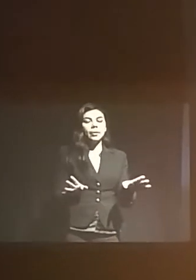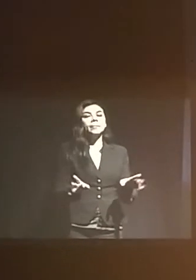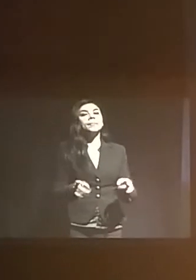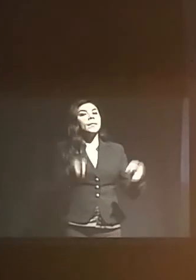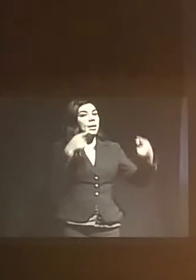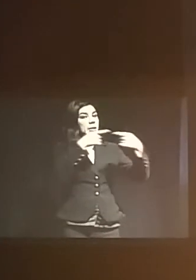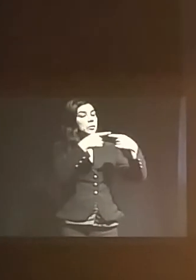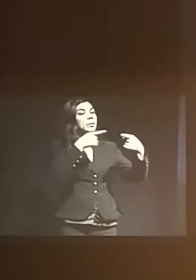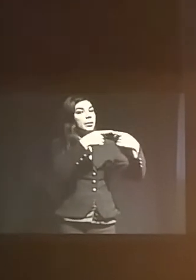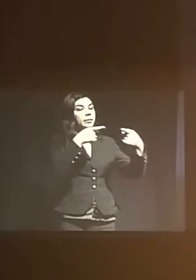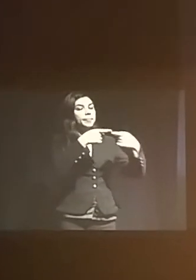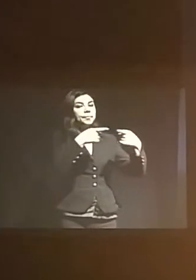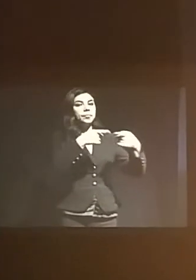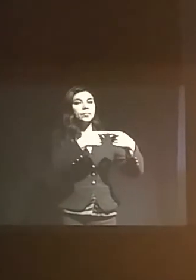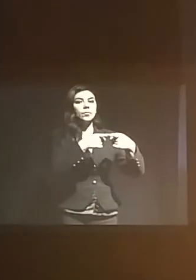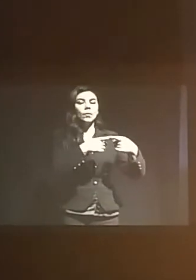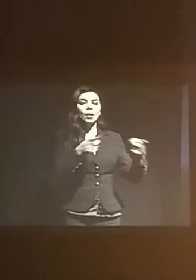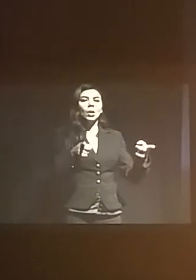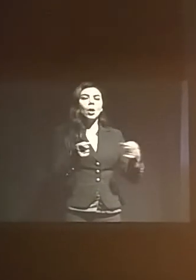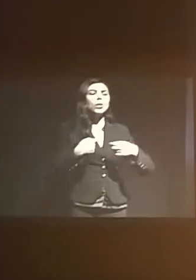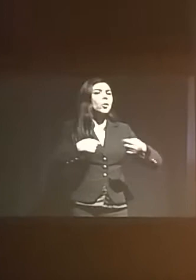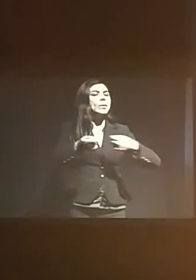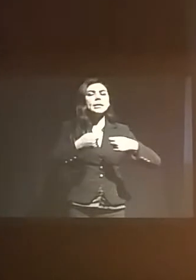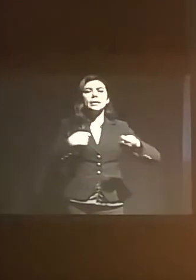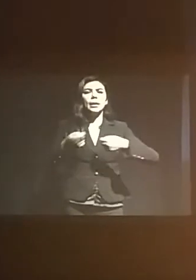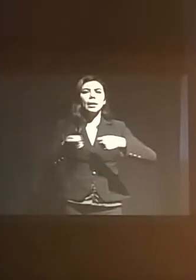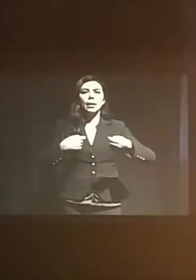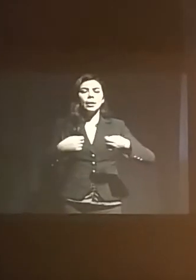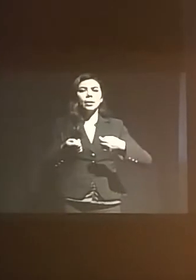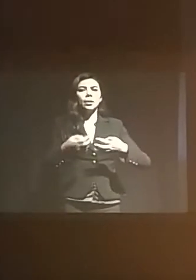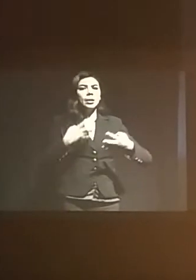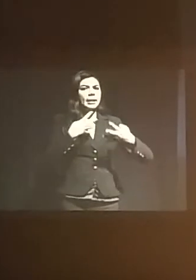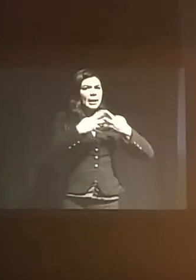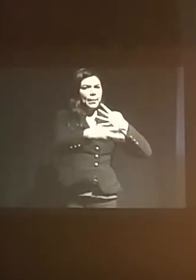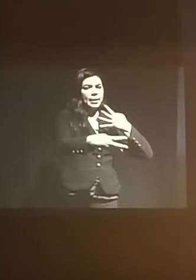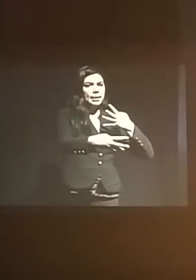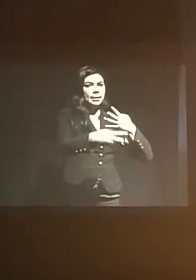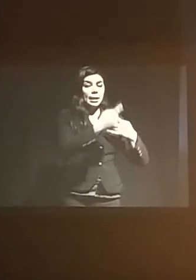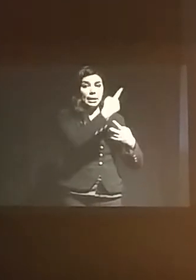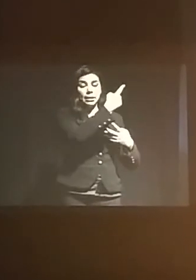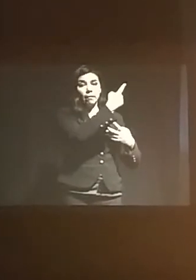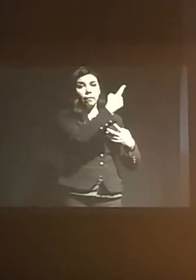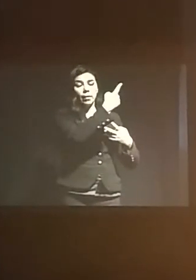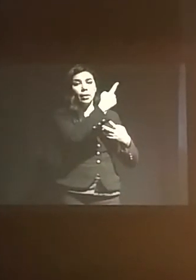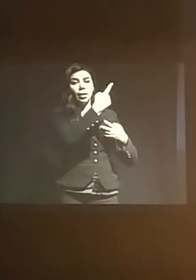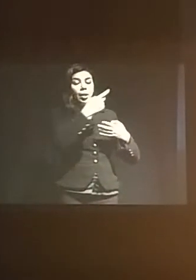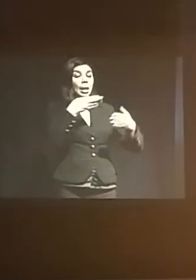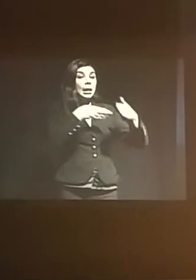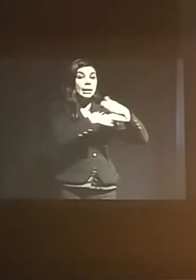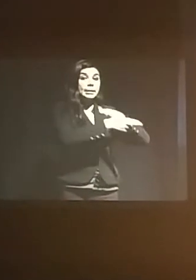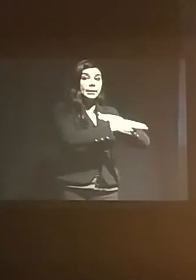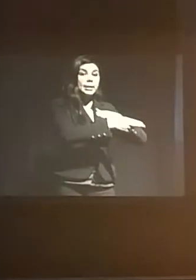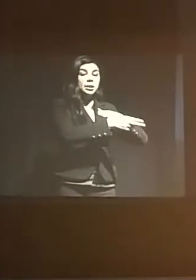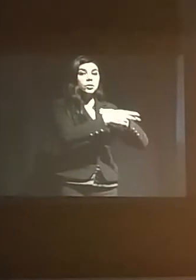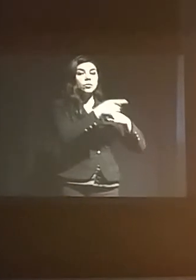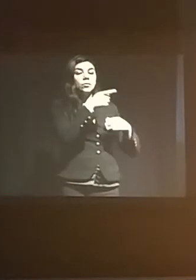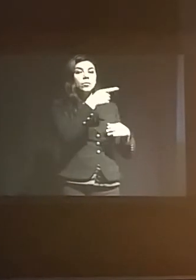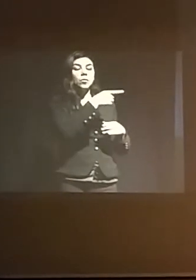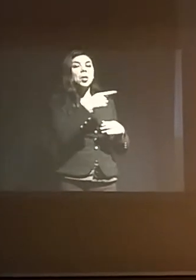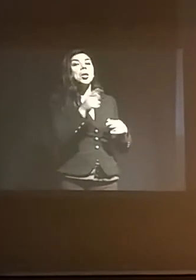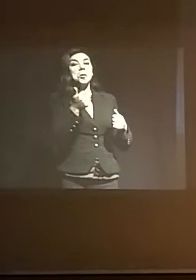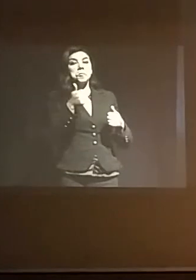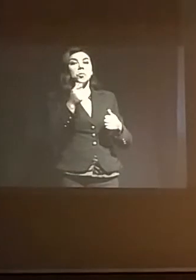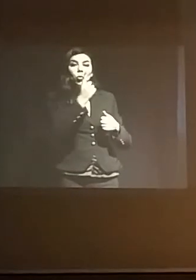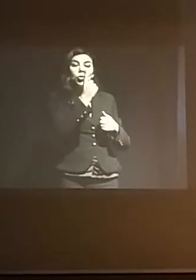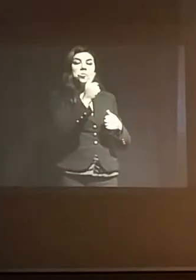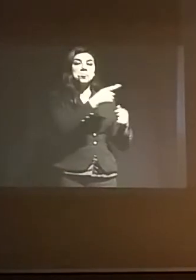tenemos asociado a un local comercial, donde en esta transparencia y todo, igual se percibe claramente el acceso. Es fluido, es un